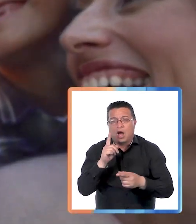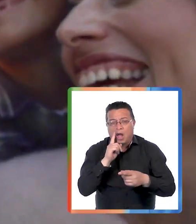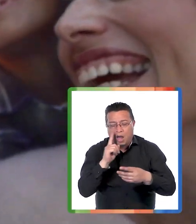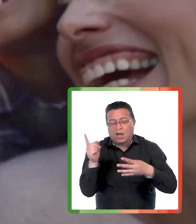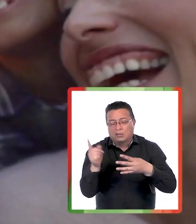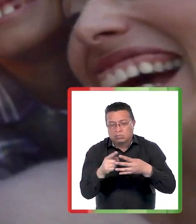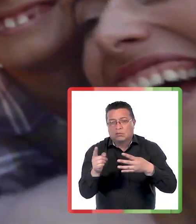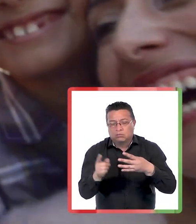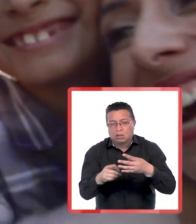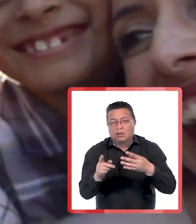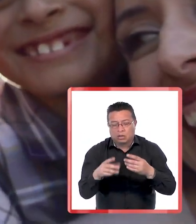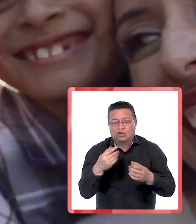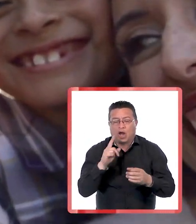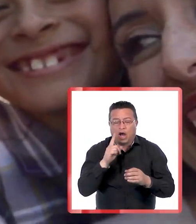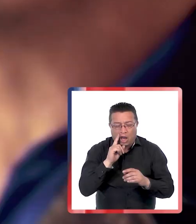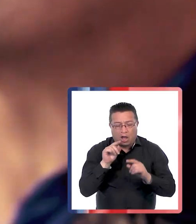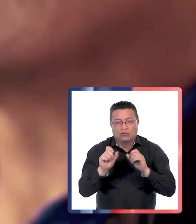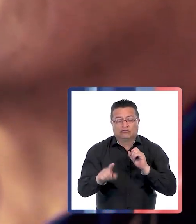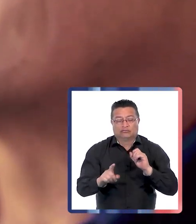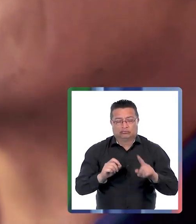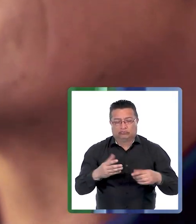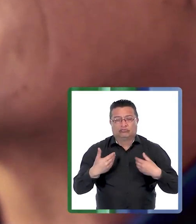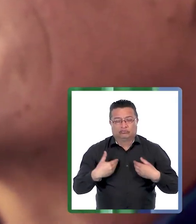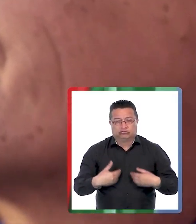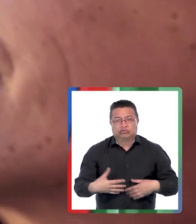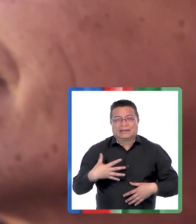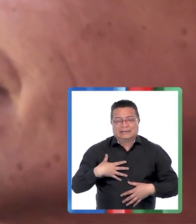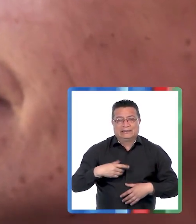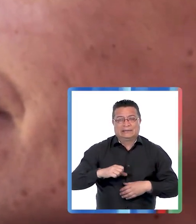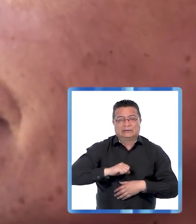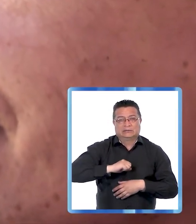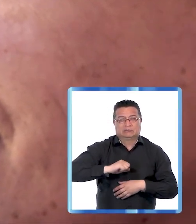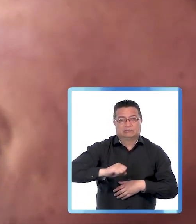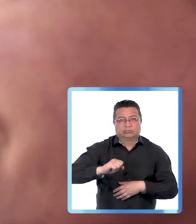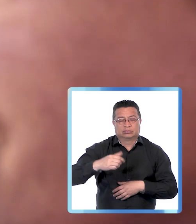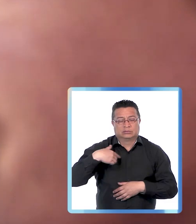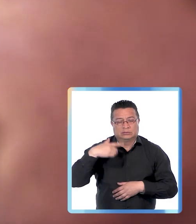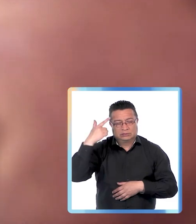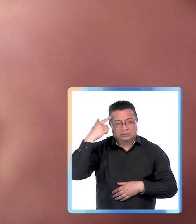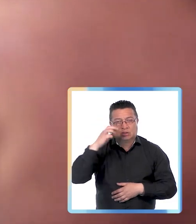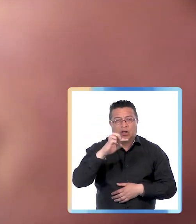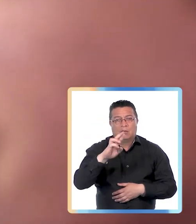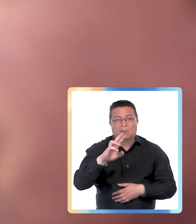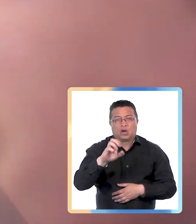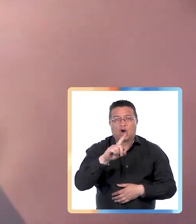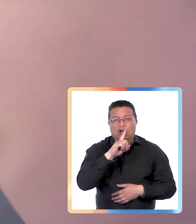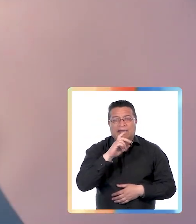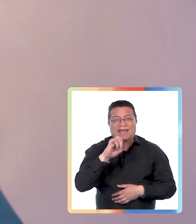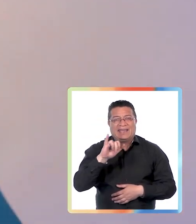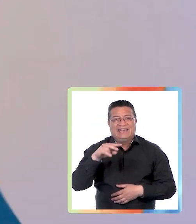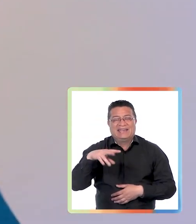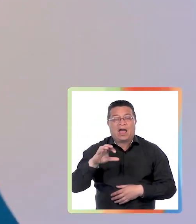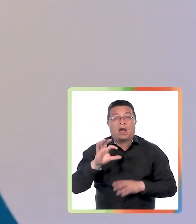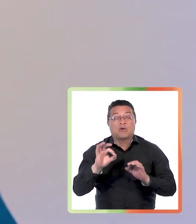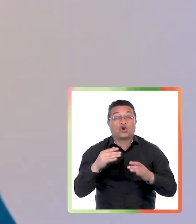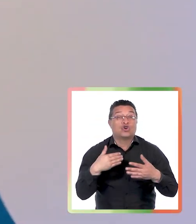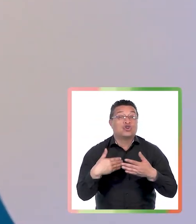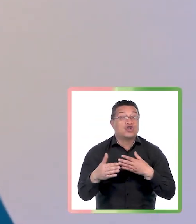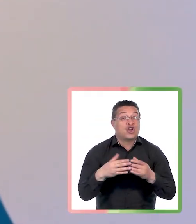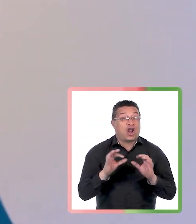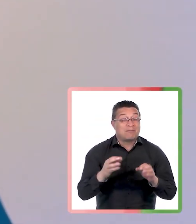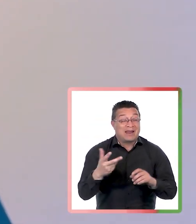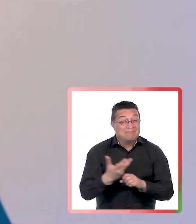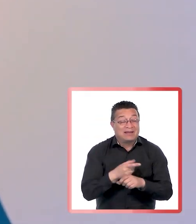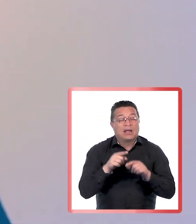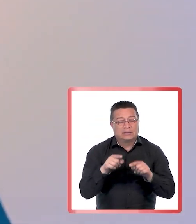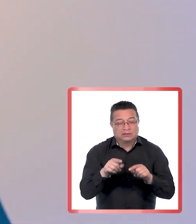tratamientos con inmunomoduladores que intentan disminuir la carga de proteínas anormales del encéfalo, pero los